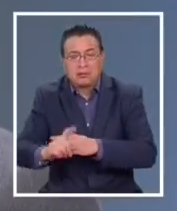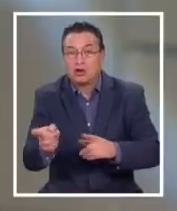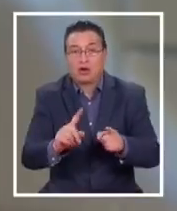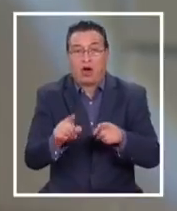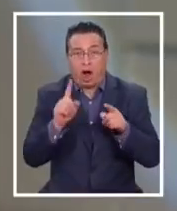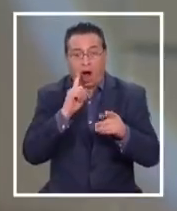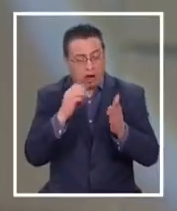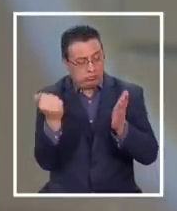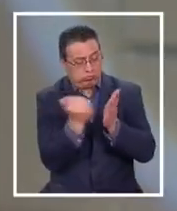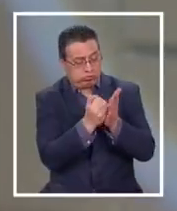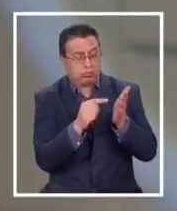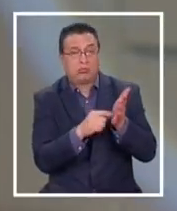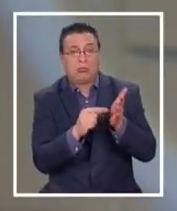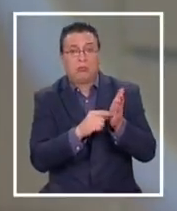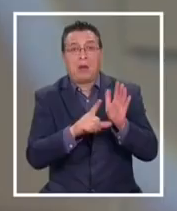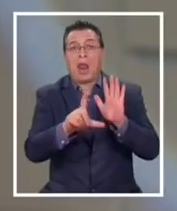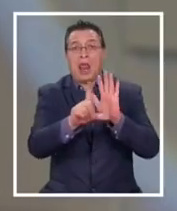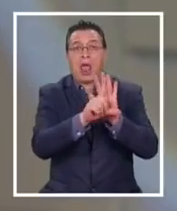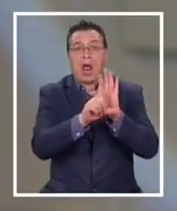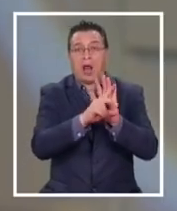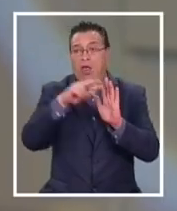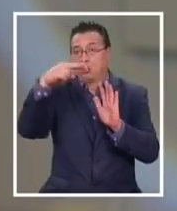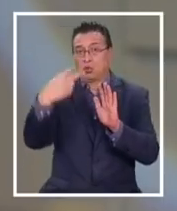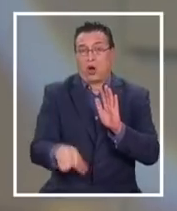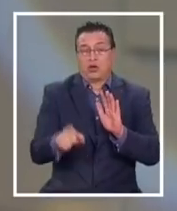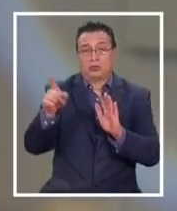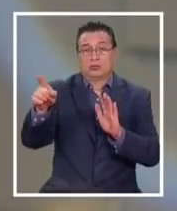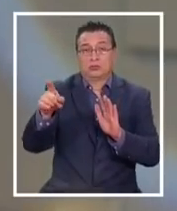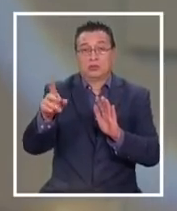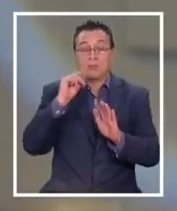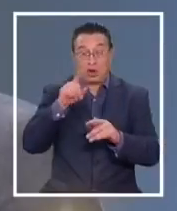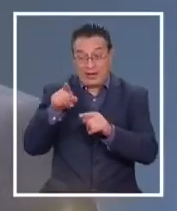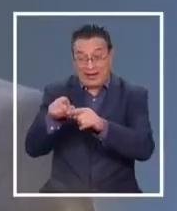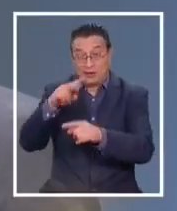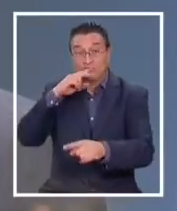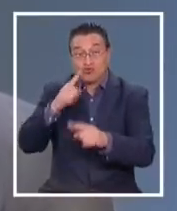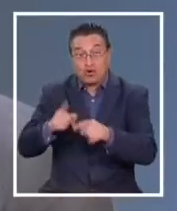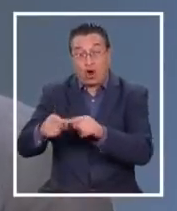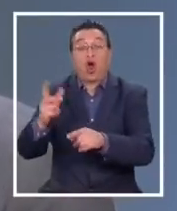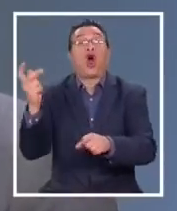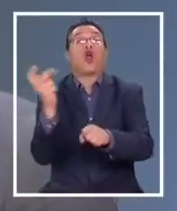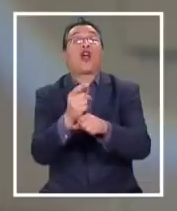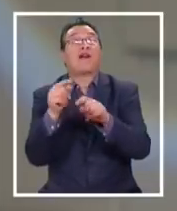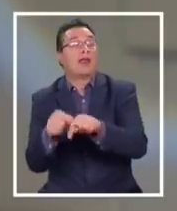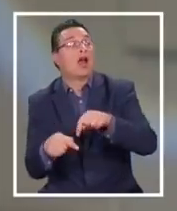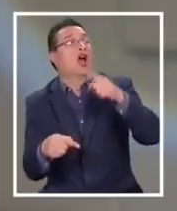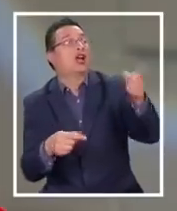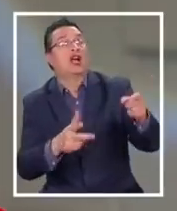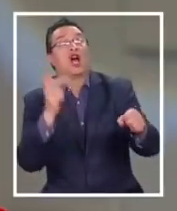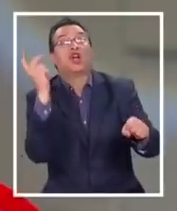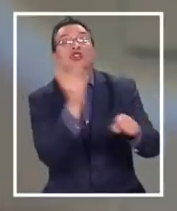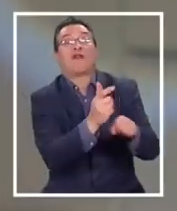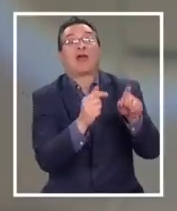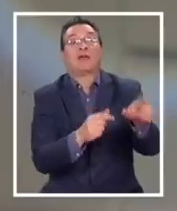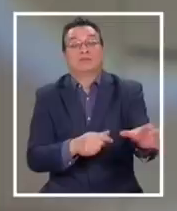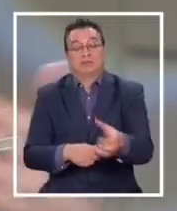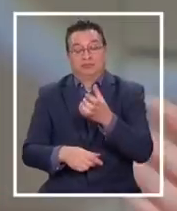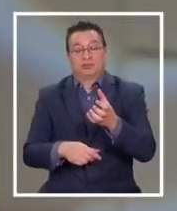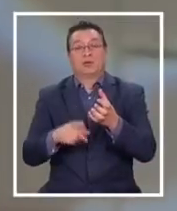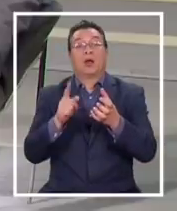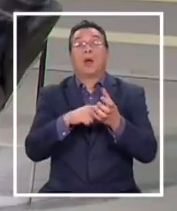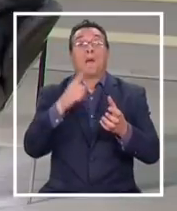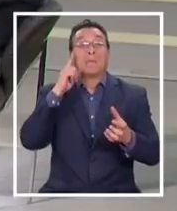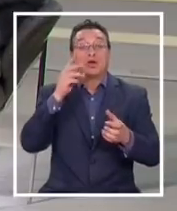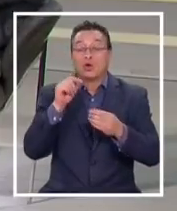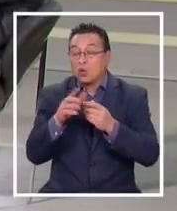que están registradas, que alguna vez tuvieron un dueño. Pero no registradas por ellos, naturalmente, son robadas. No, robadas, claro, robadas, claro. Pero como no existe la